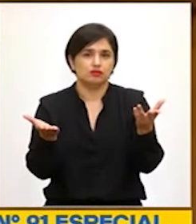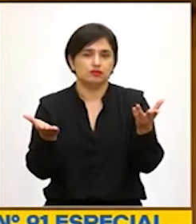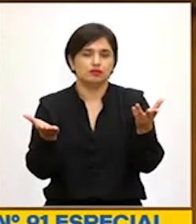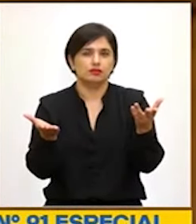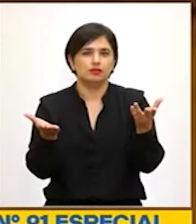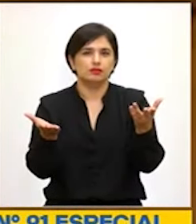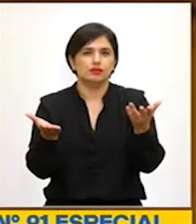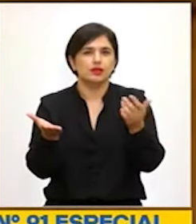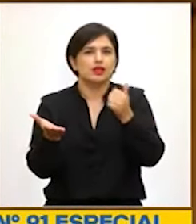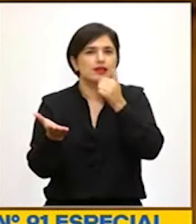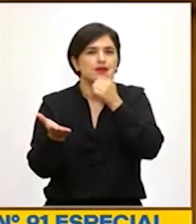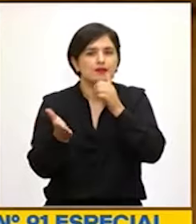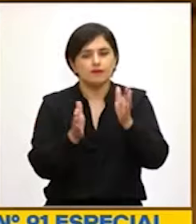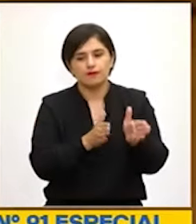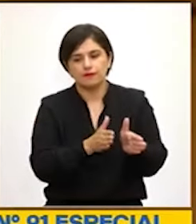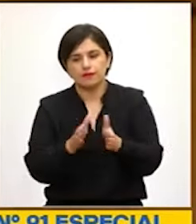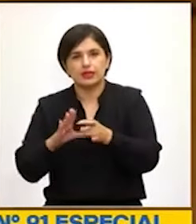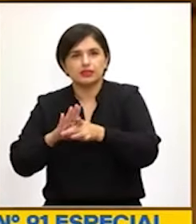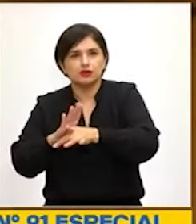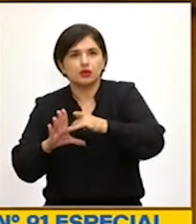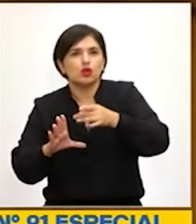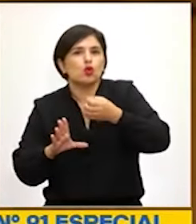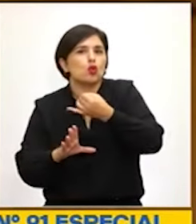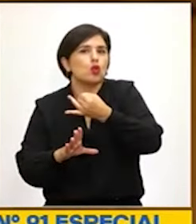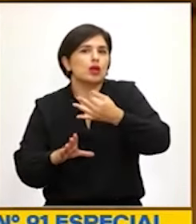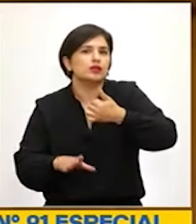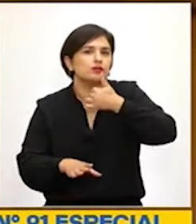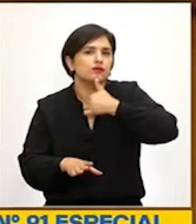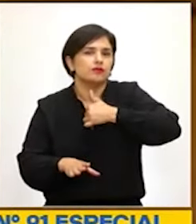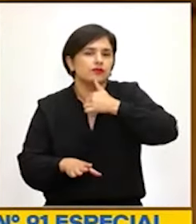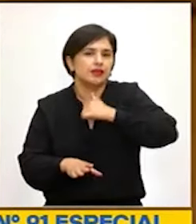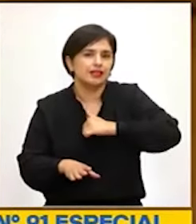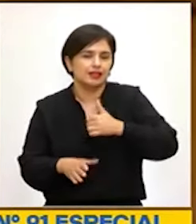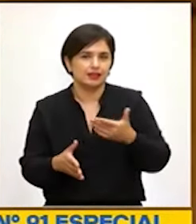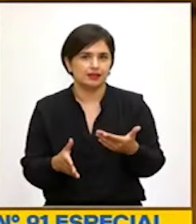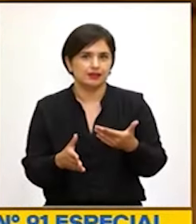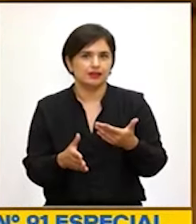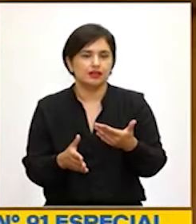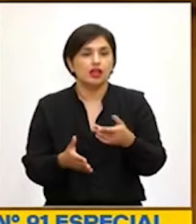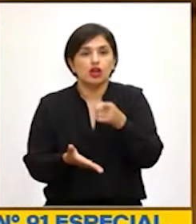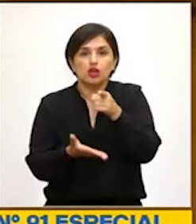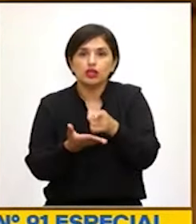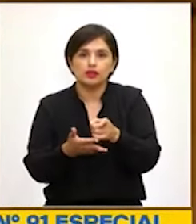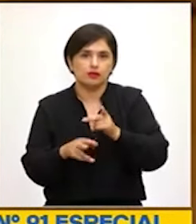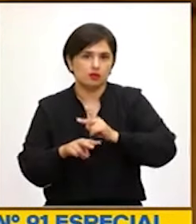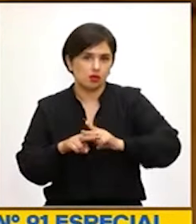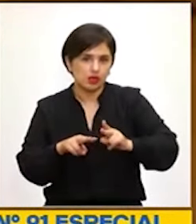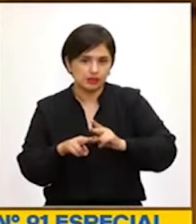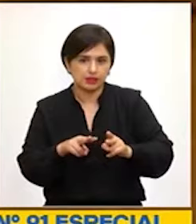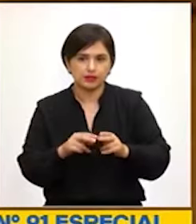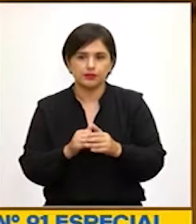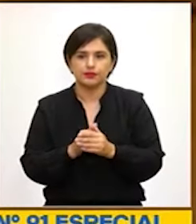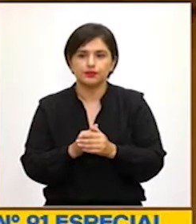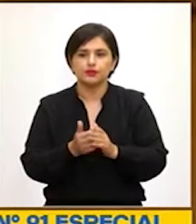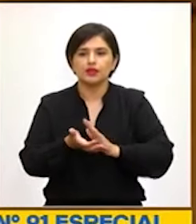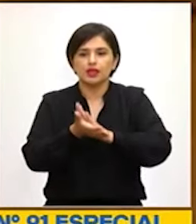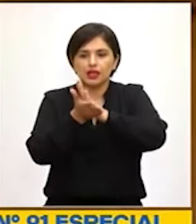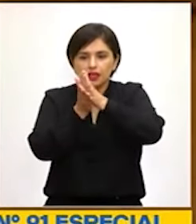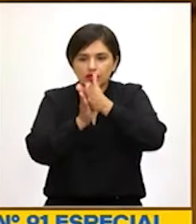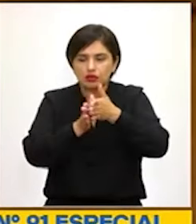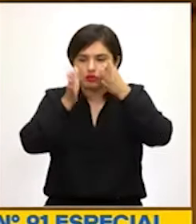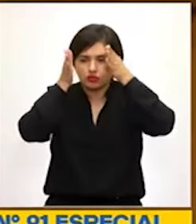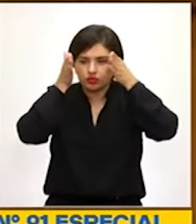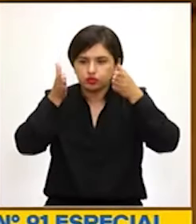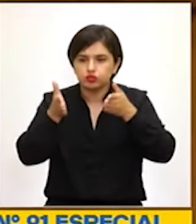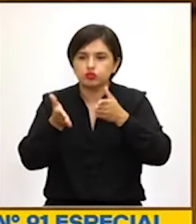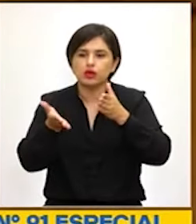todavía en la fase de explotación cuánto más faltará entonces evidentemente que aquí lo que tenemos que hacer es ponerle toda la presión del mundo para